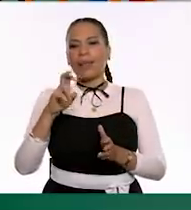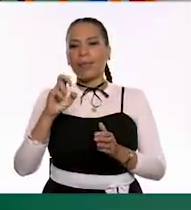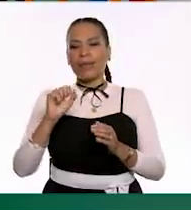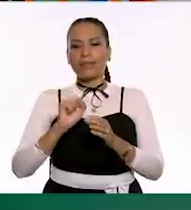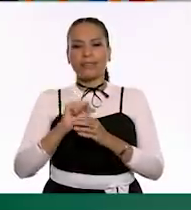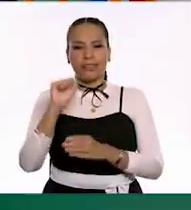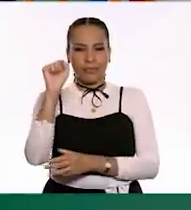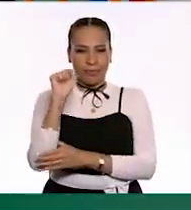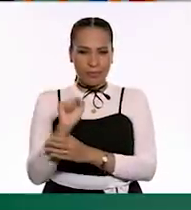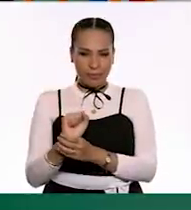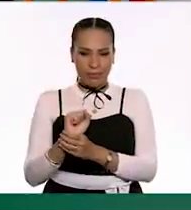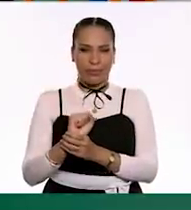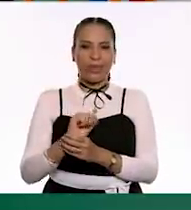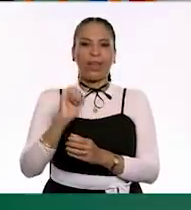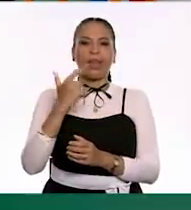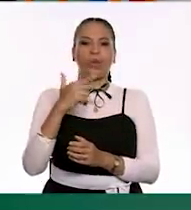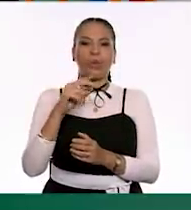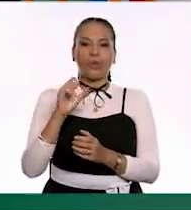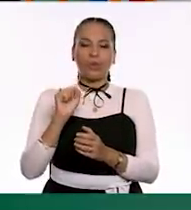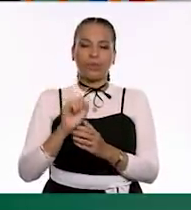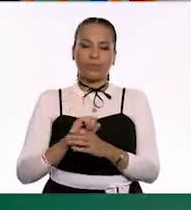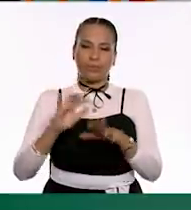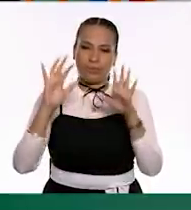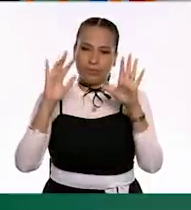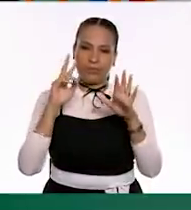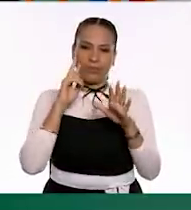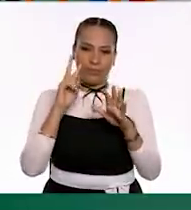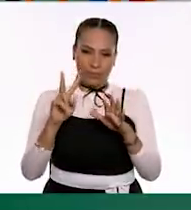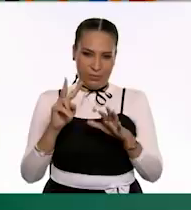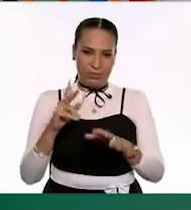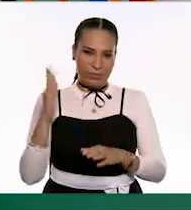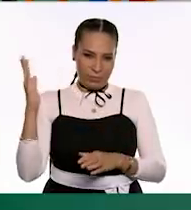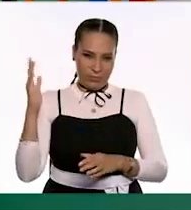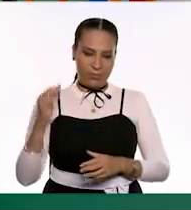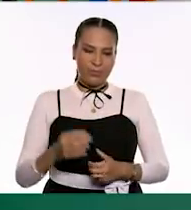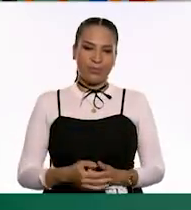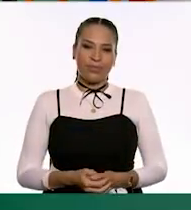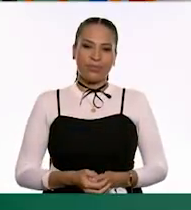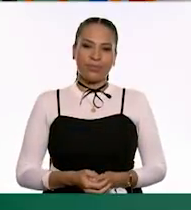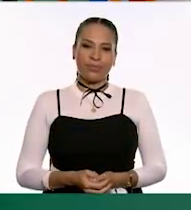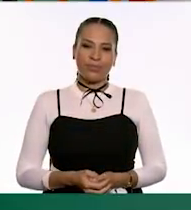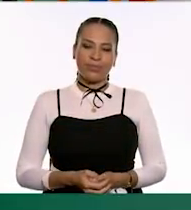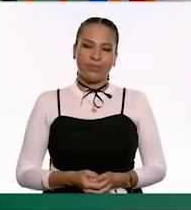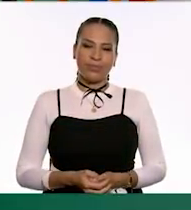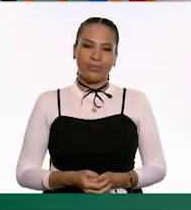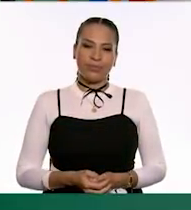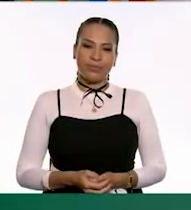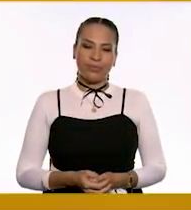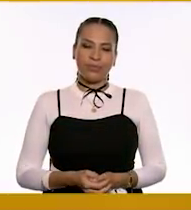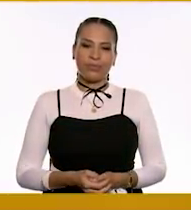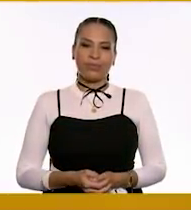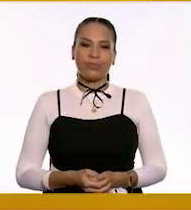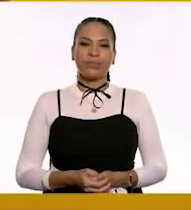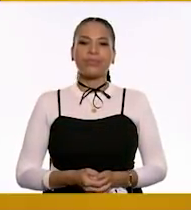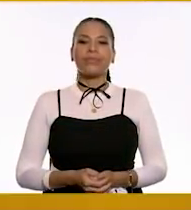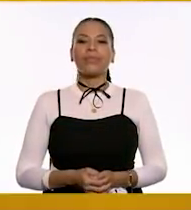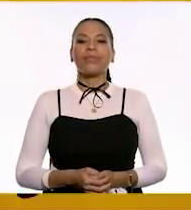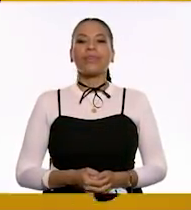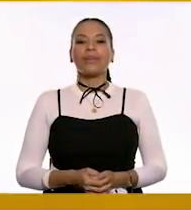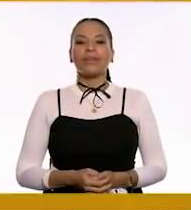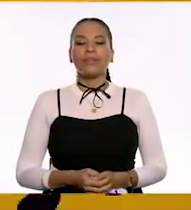a agachar y los sonidos agudos subimos las manos. ¿Va? ¿Están listos? Y esto dice así. Primero bailamos, ¿eh?